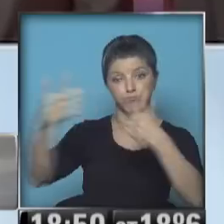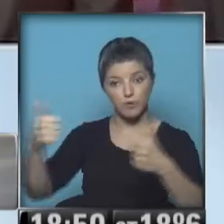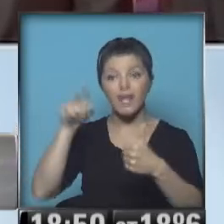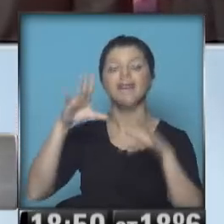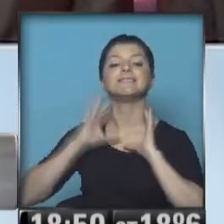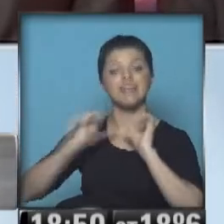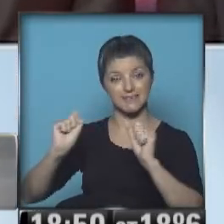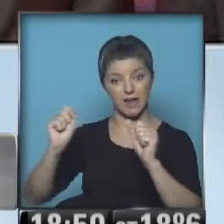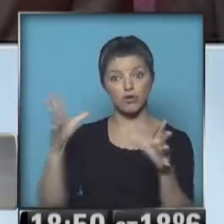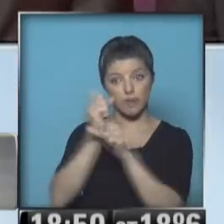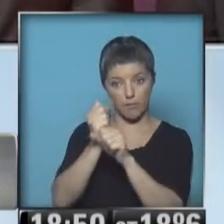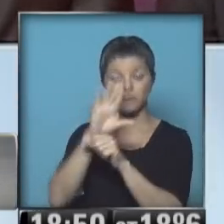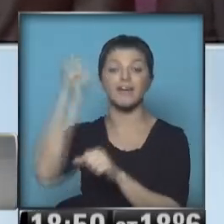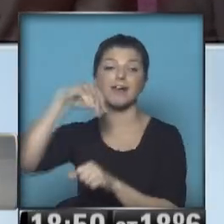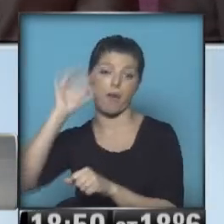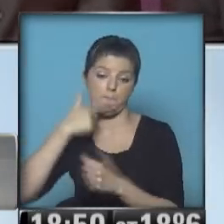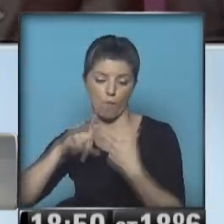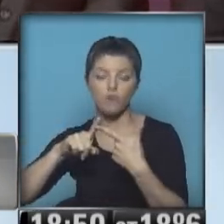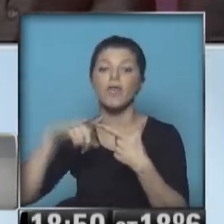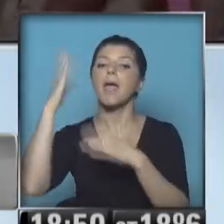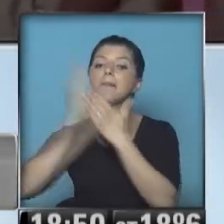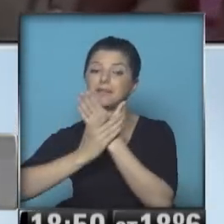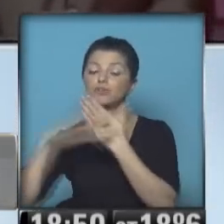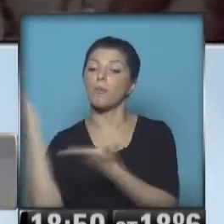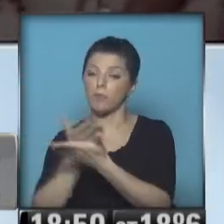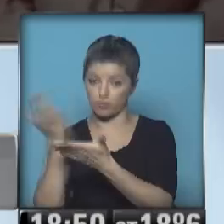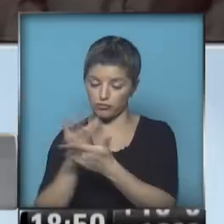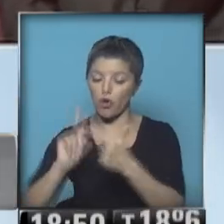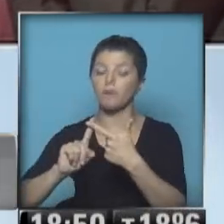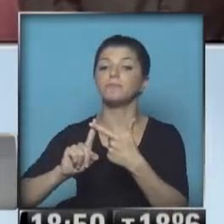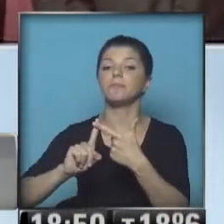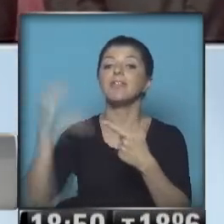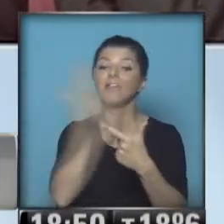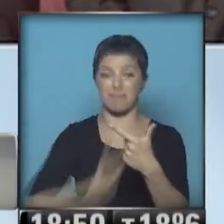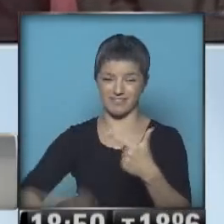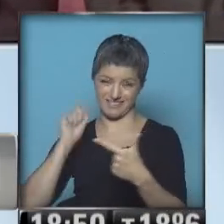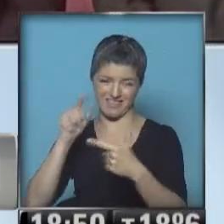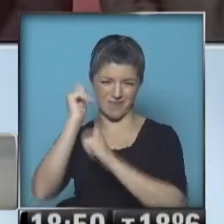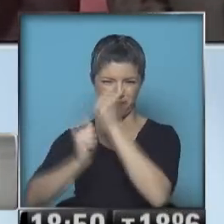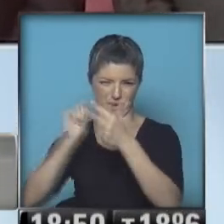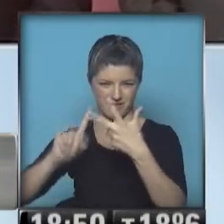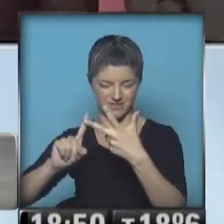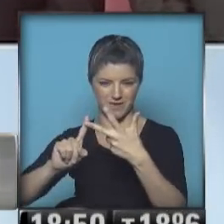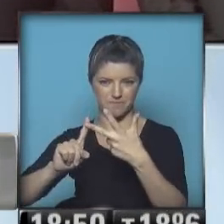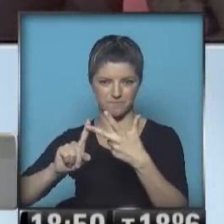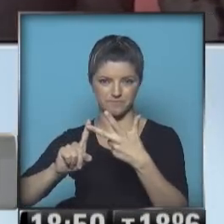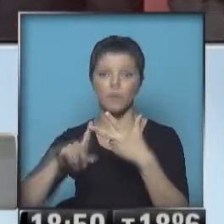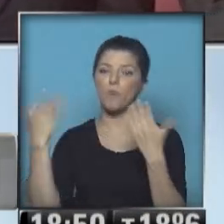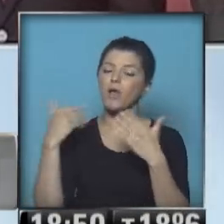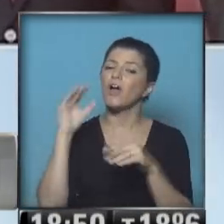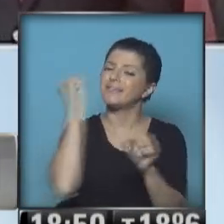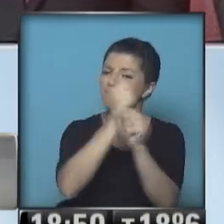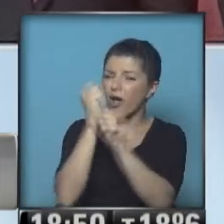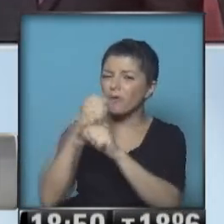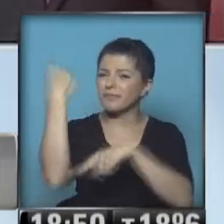Andrés Chiveta, el ministro de Producción, Carlos Fallendini, además del presidente de la empresa, Edgardo Geminelli, y bueno, muchísimos